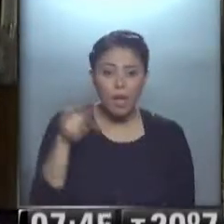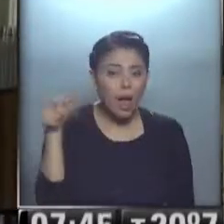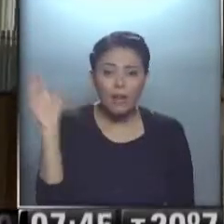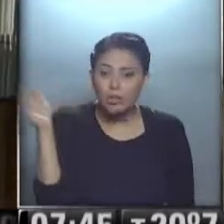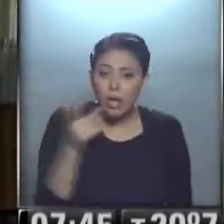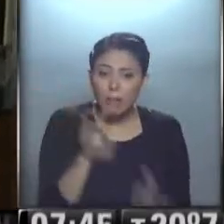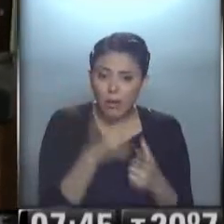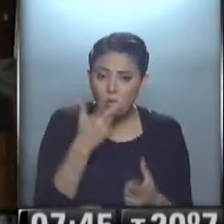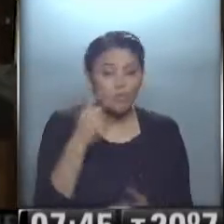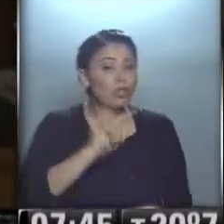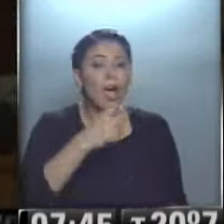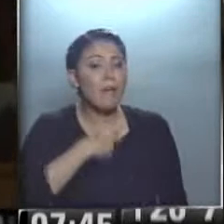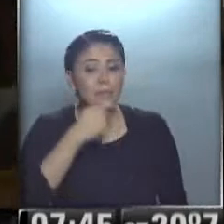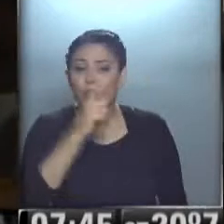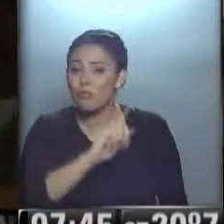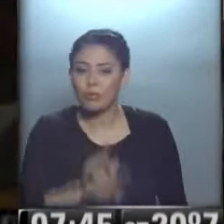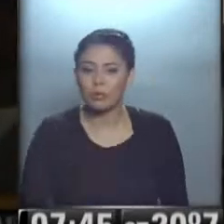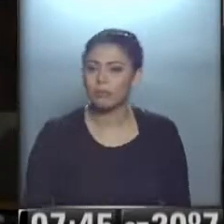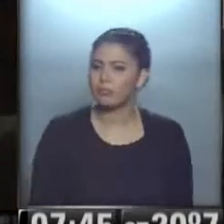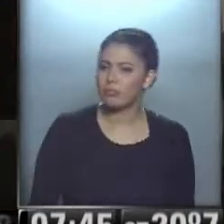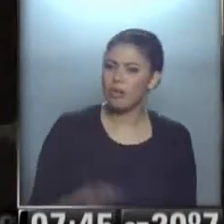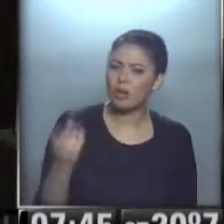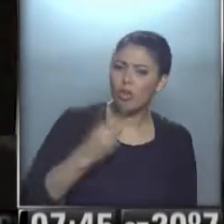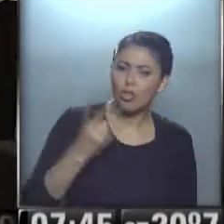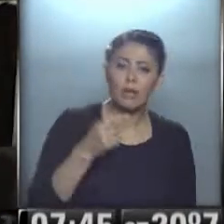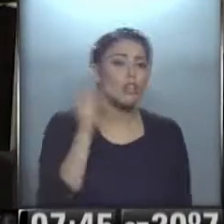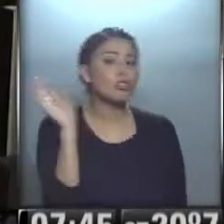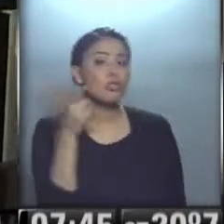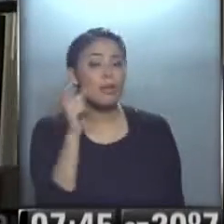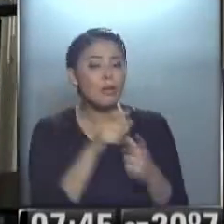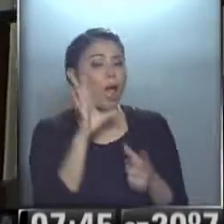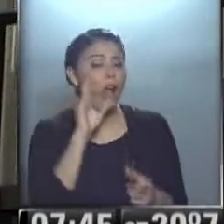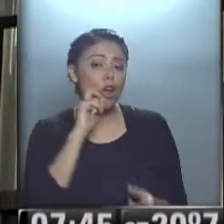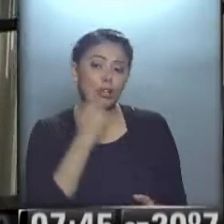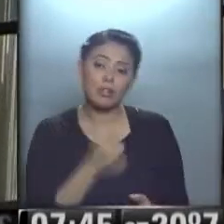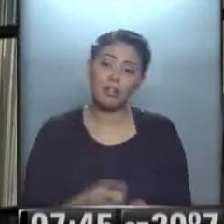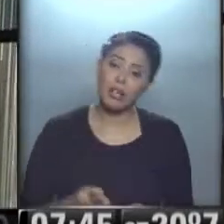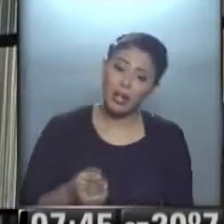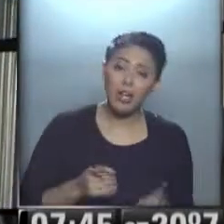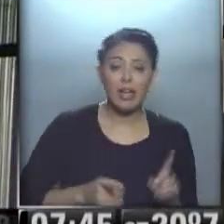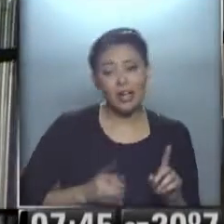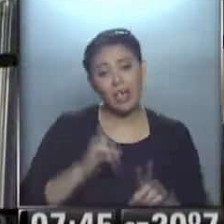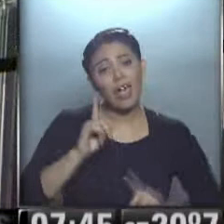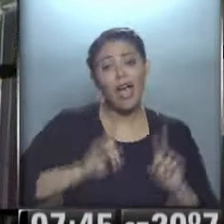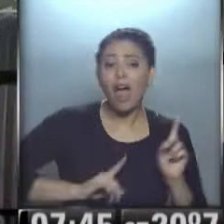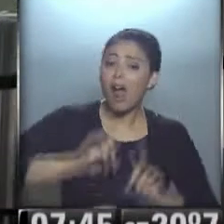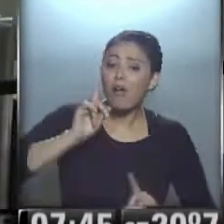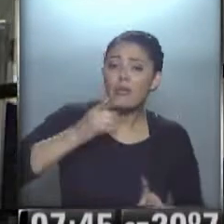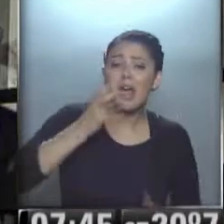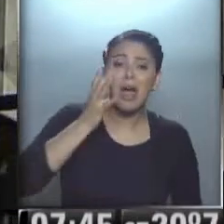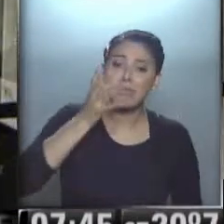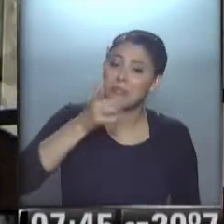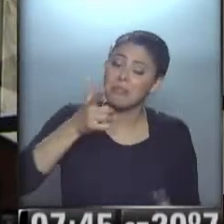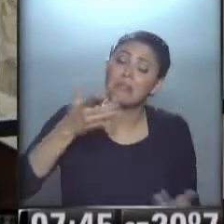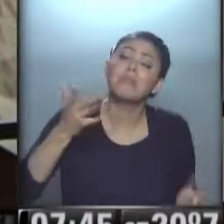todas. Pero, no, a mí no me gustan todas. Claro. No sé con cuál de los dos. En cada dos película quedo. Hay algo para apreciar. Sí, algunas, cuantas no tienen mucho que digamos para apreciar,